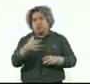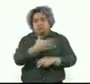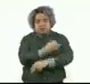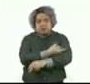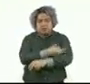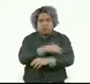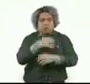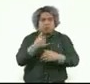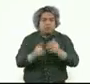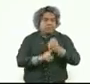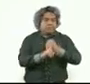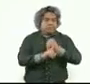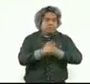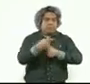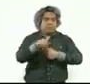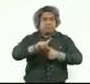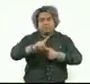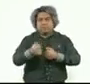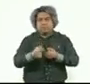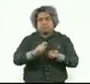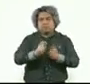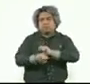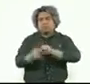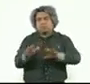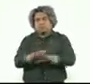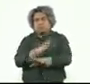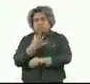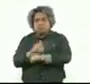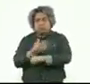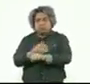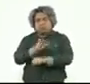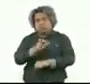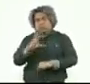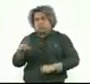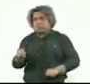resto de la semana se resolvieron y por qué fue lo que ocurrió.